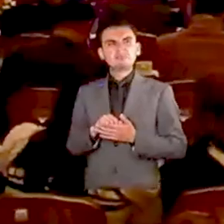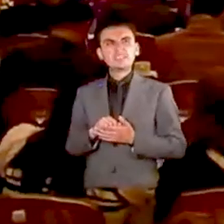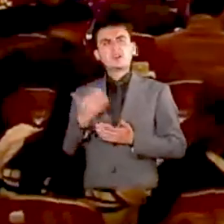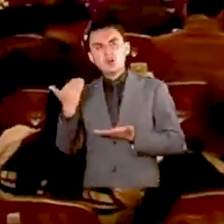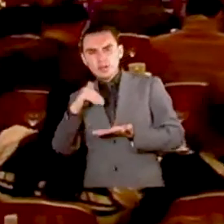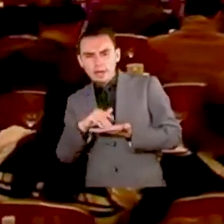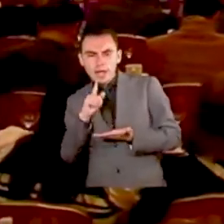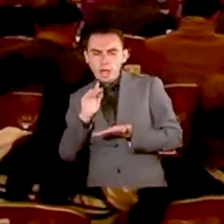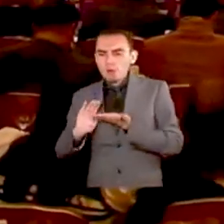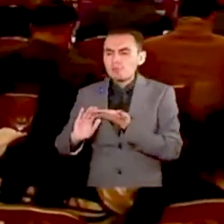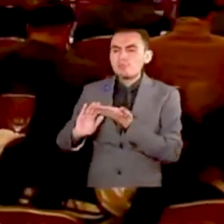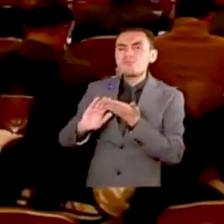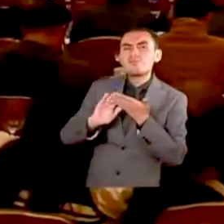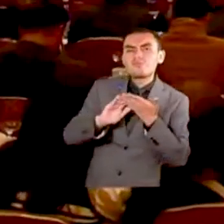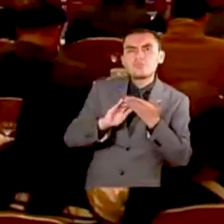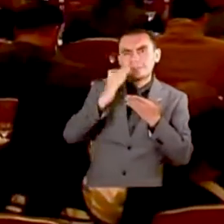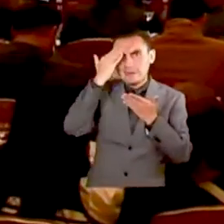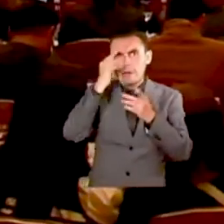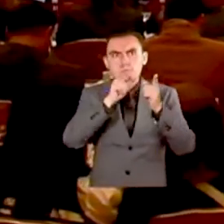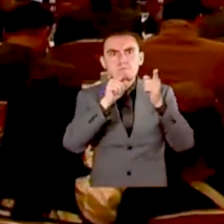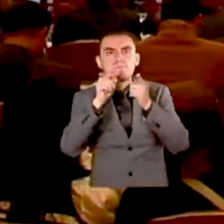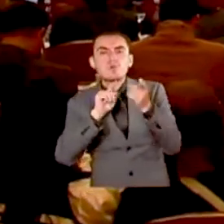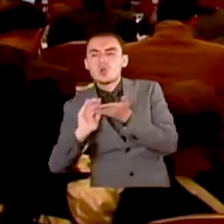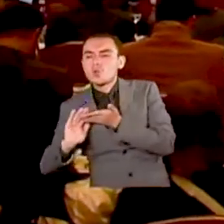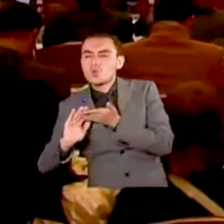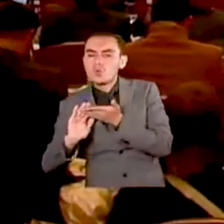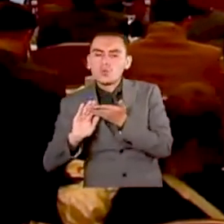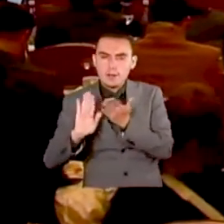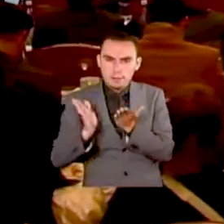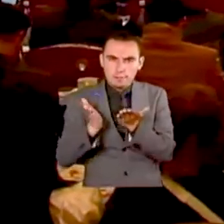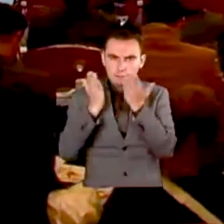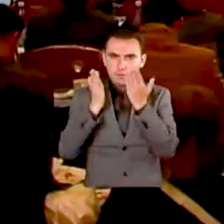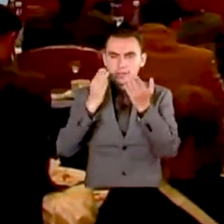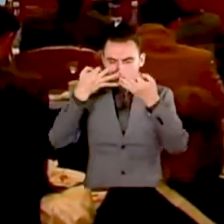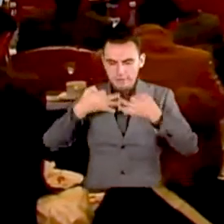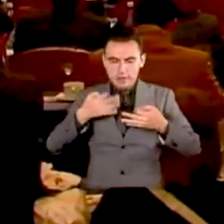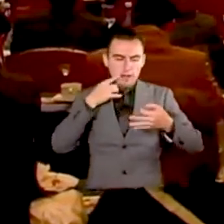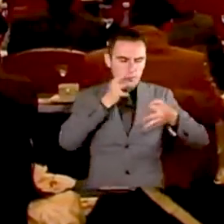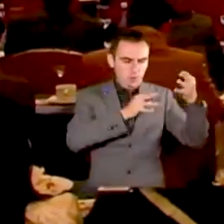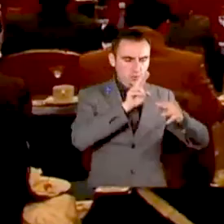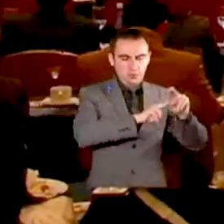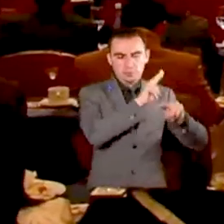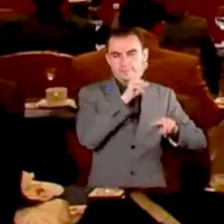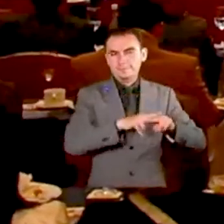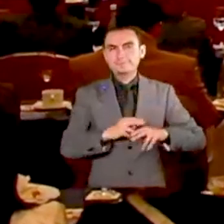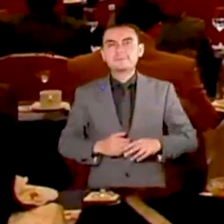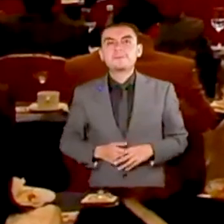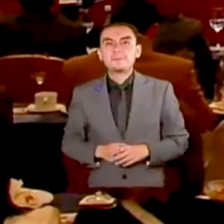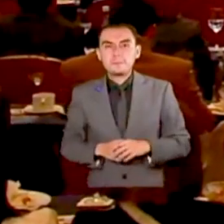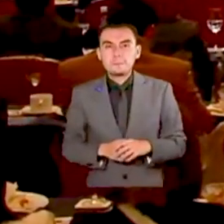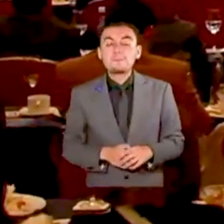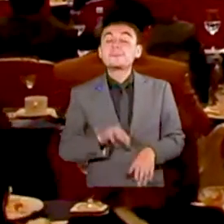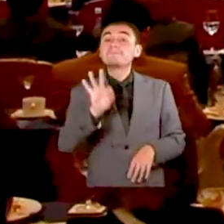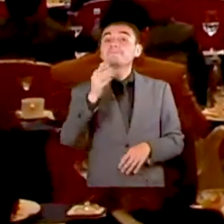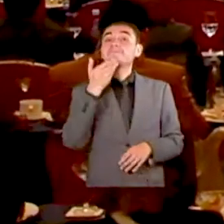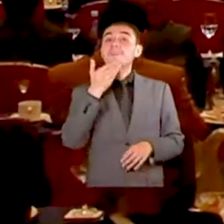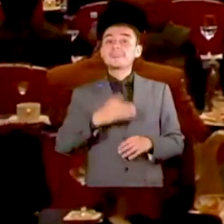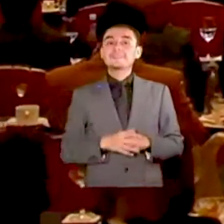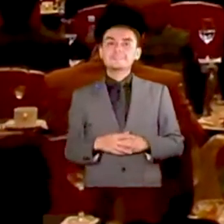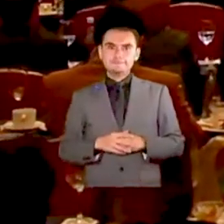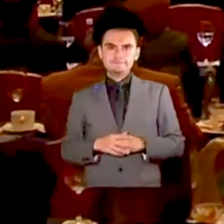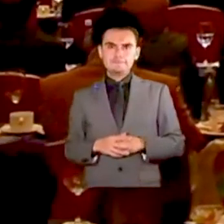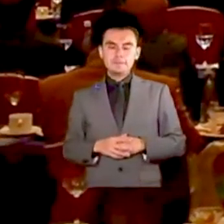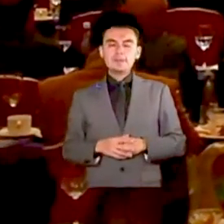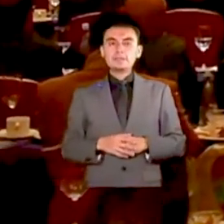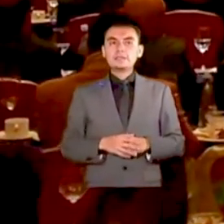de restaurativas en la justicia transicional, sino que ojalá trasciendan para la justicia ordinaria. Gracias, Jairo. Solo decirles